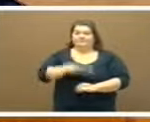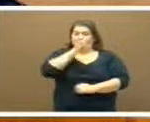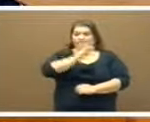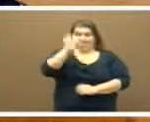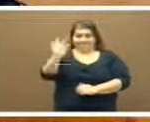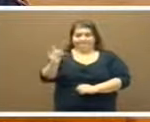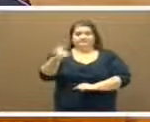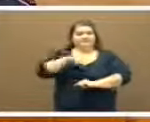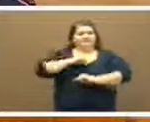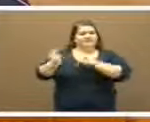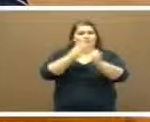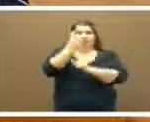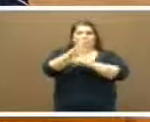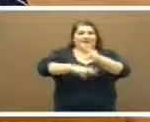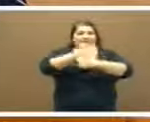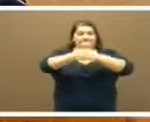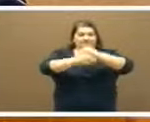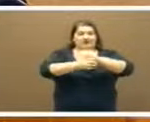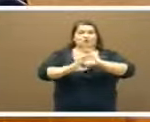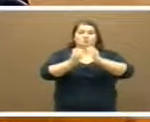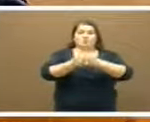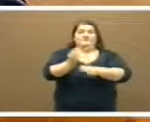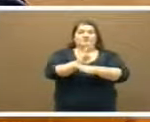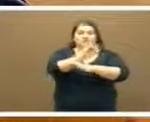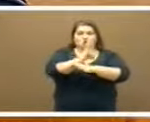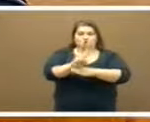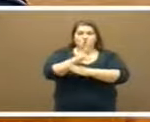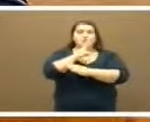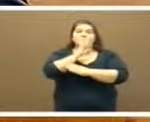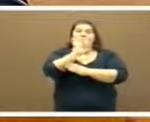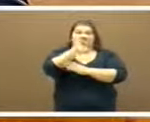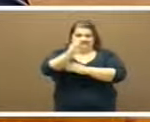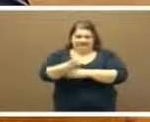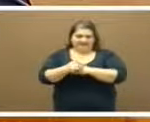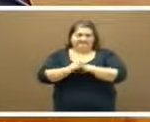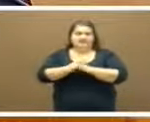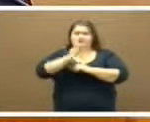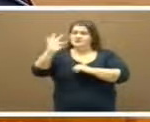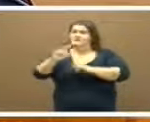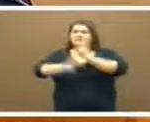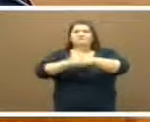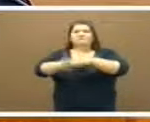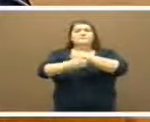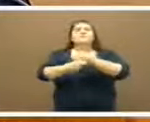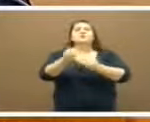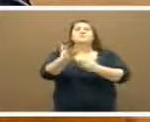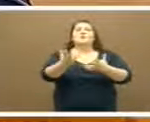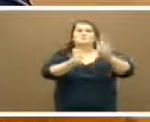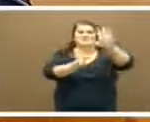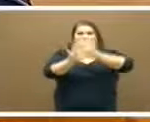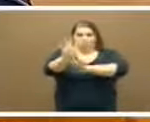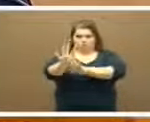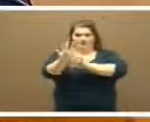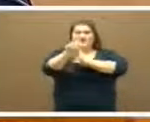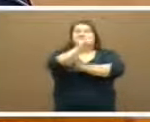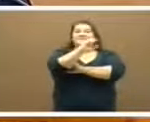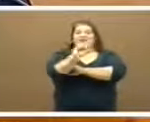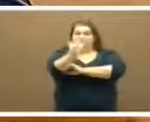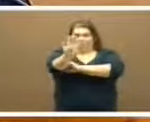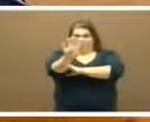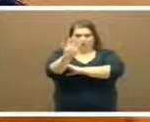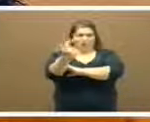Seguidamente, señorías, debatimos las 2 enmiendas reservadas por el Grupo Parlamentario Izquierda Unida, Verde Síes, que son las enmiendas número 79 y